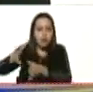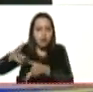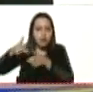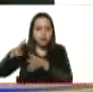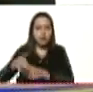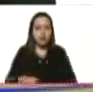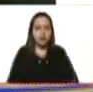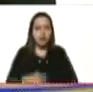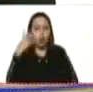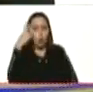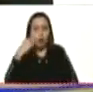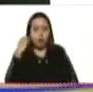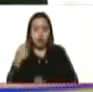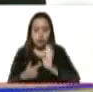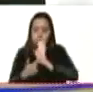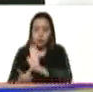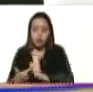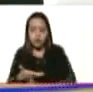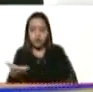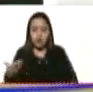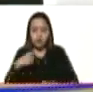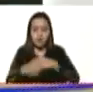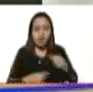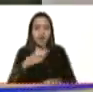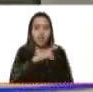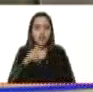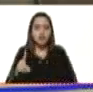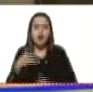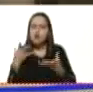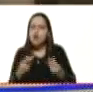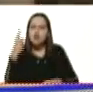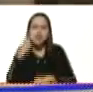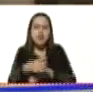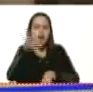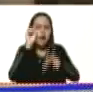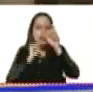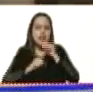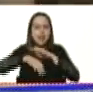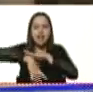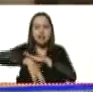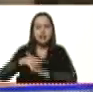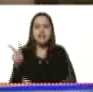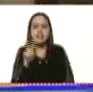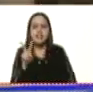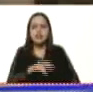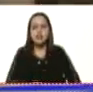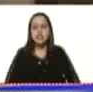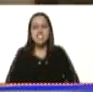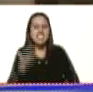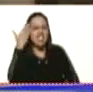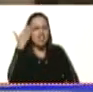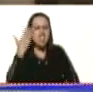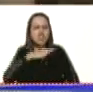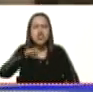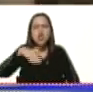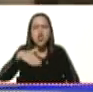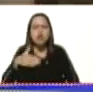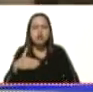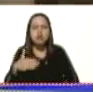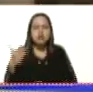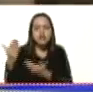esta juventud que se levanta en el siglo XXI, es mucho lo que tenemos que aprender de nuestra raíz y saber de dónde viene nuestra